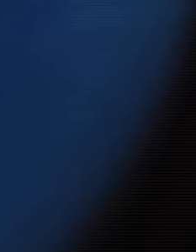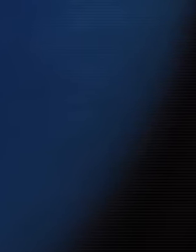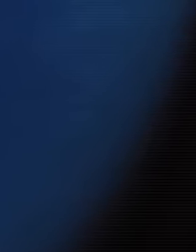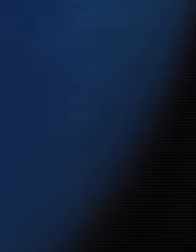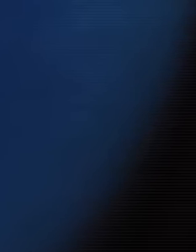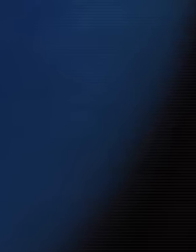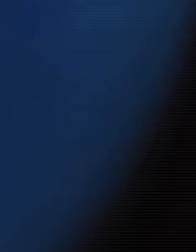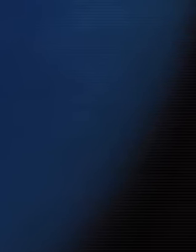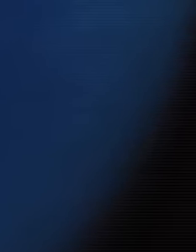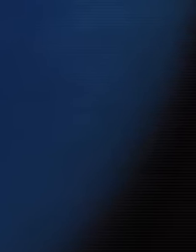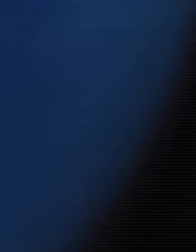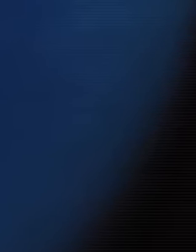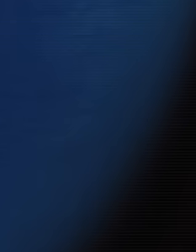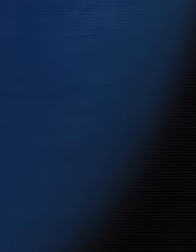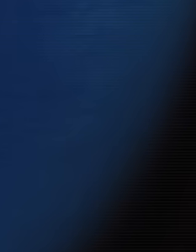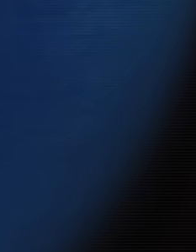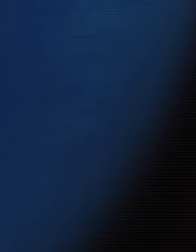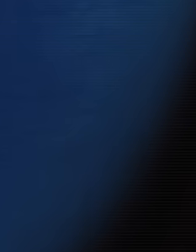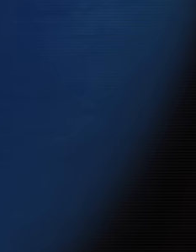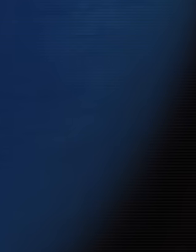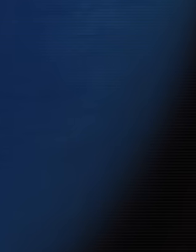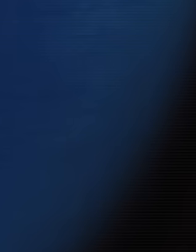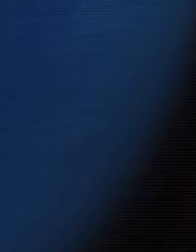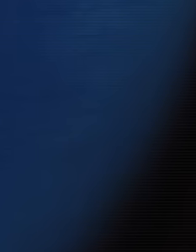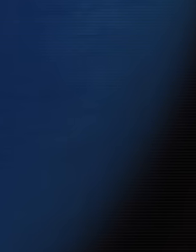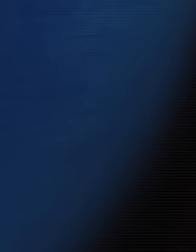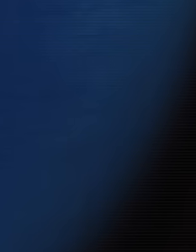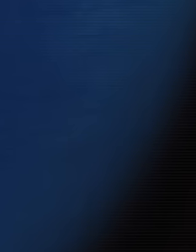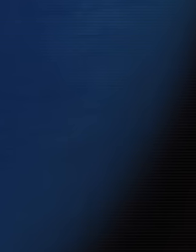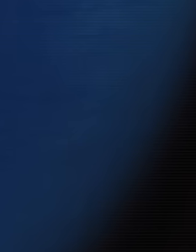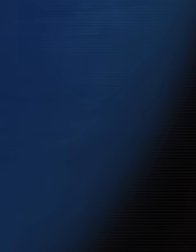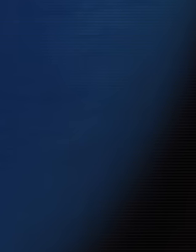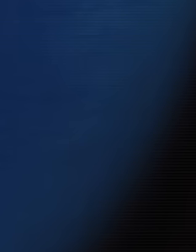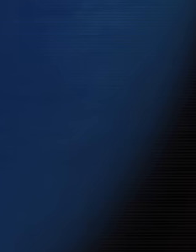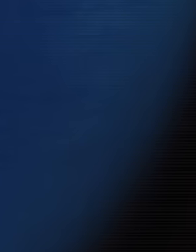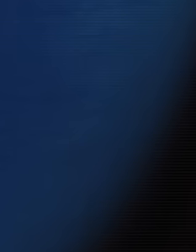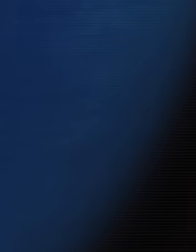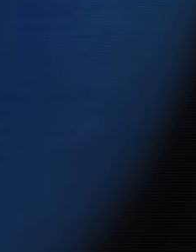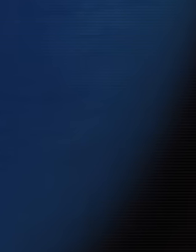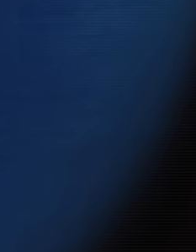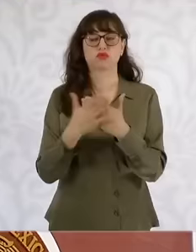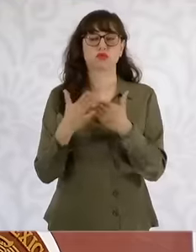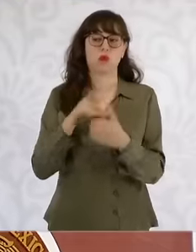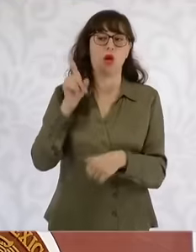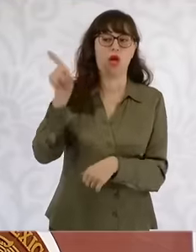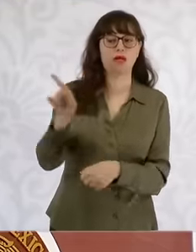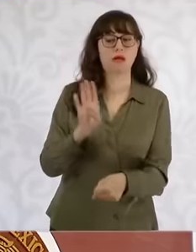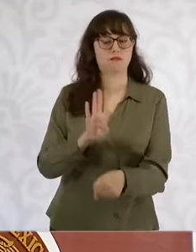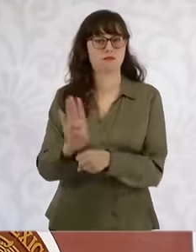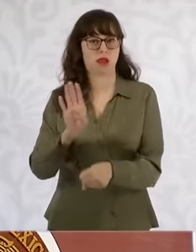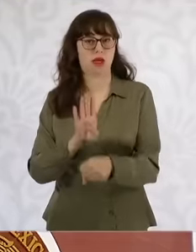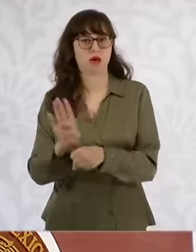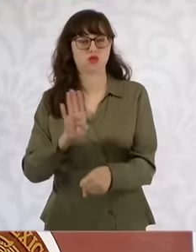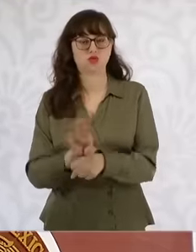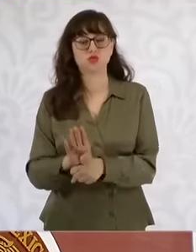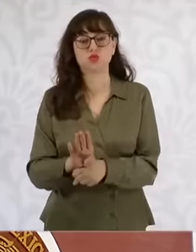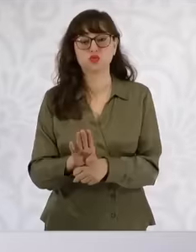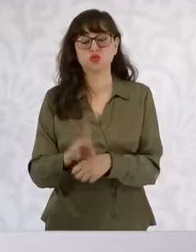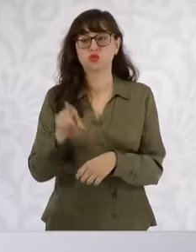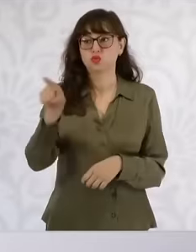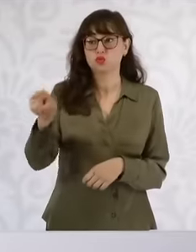actividades que desarrollará la presidenta Sheinbaum en Río de Janeiro? Este año toca a